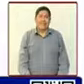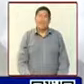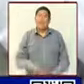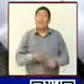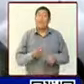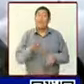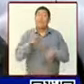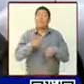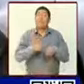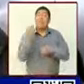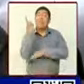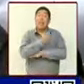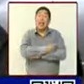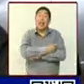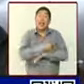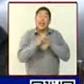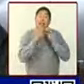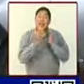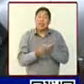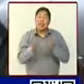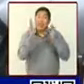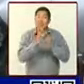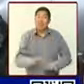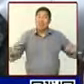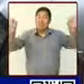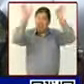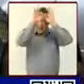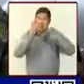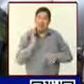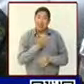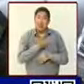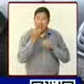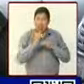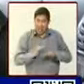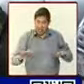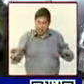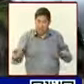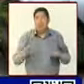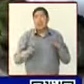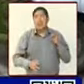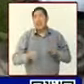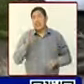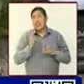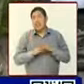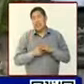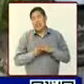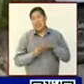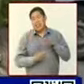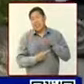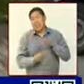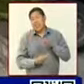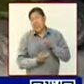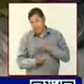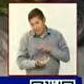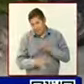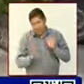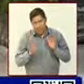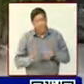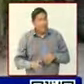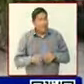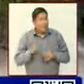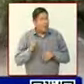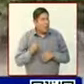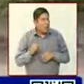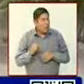El primer día de clases es la etapa más importante de nuestros niños, sobre todo si inician pre-kinder y kinder, porque